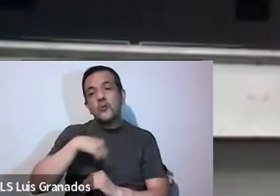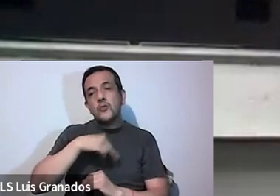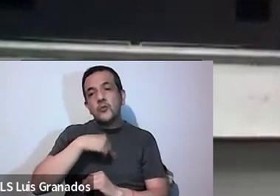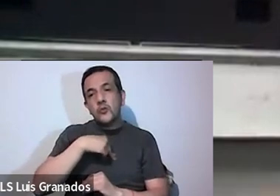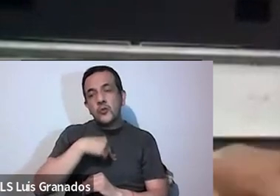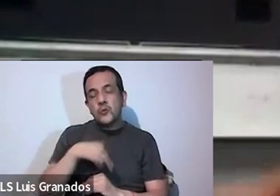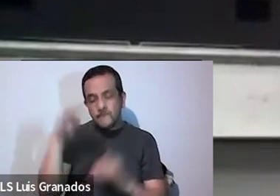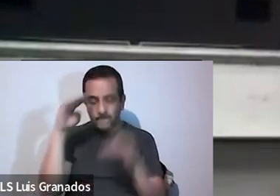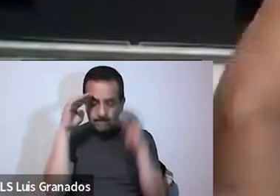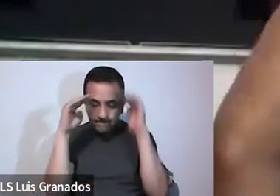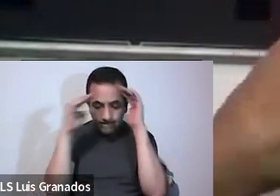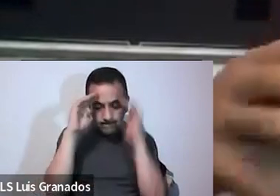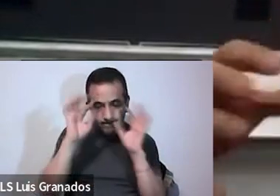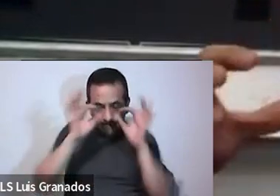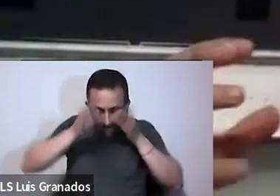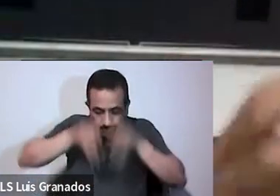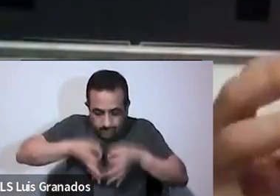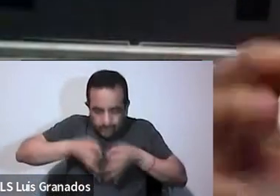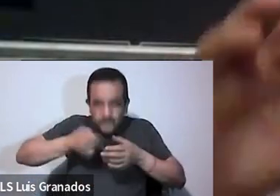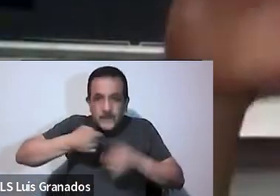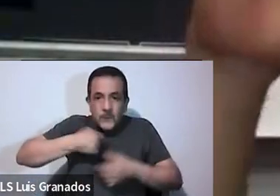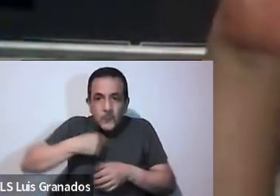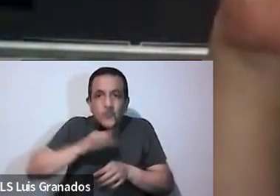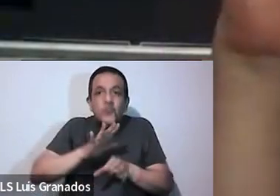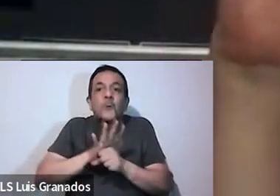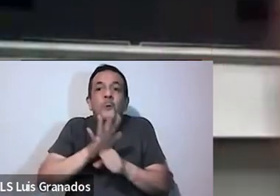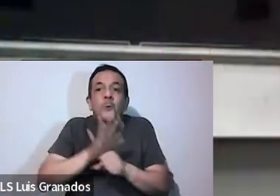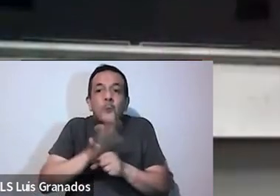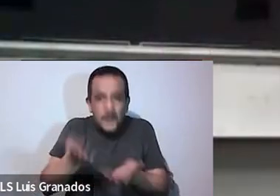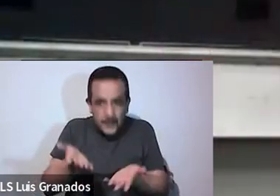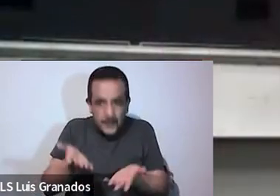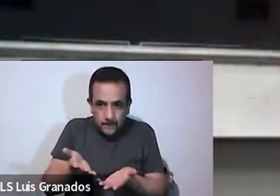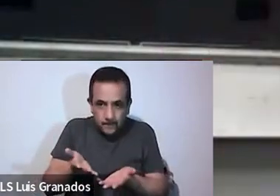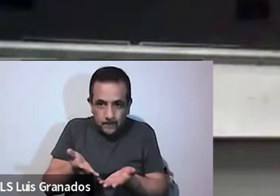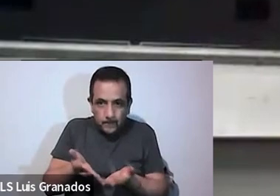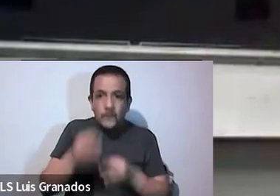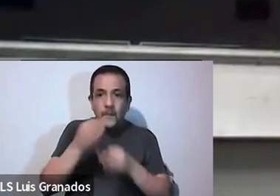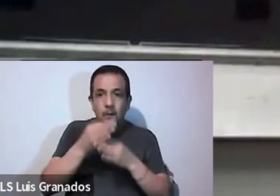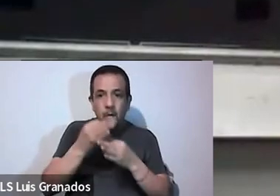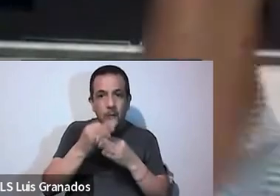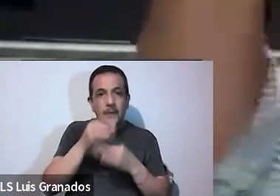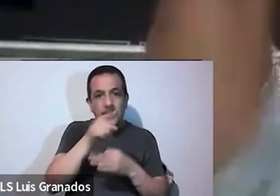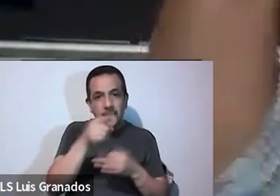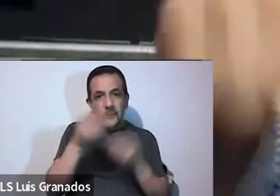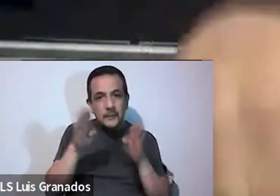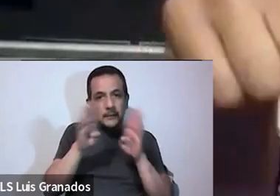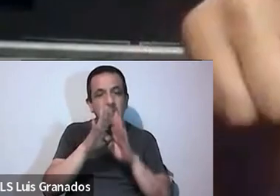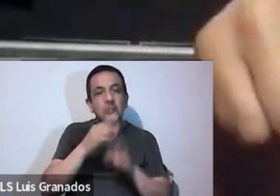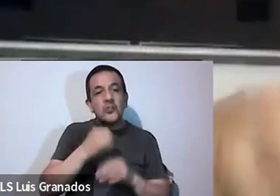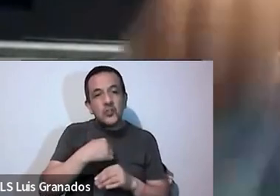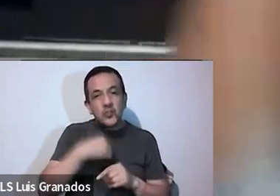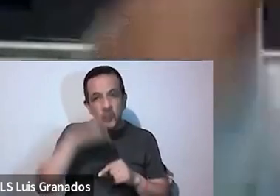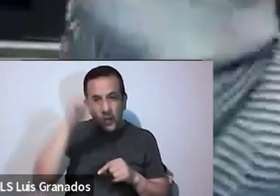cuestionárnoslo, para que todo este retiro, y ahorita que estamos haciendo este cierre, digamos, yo de este